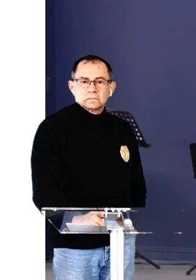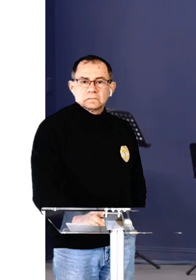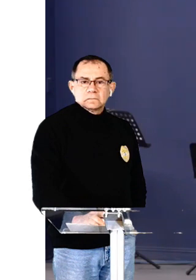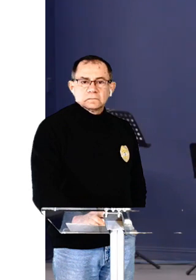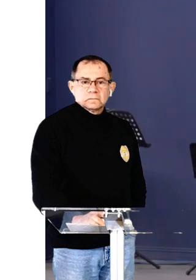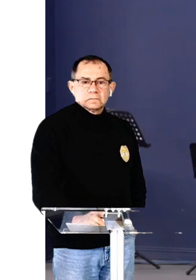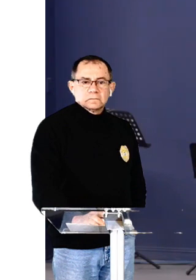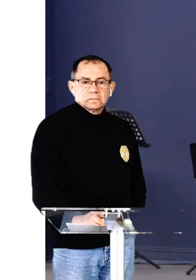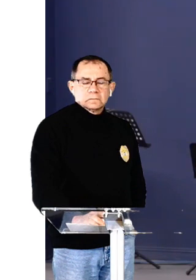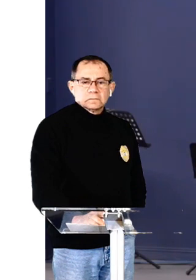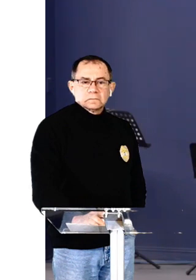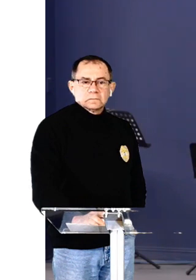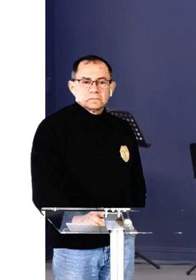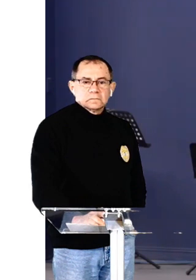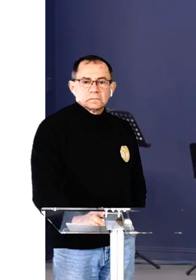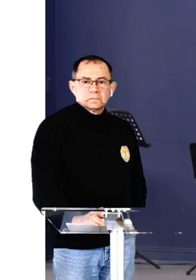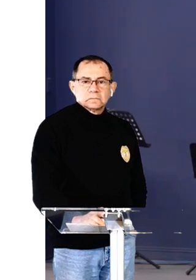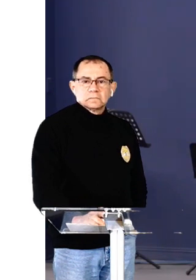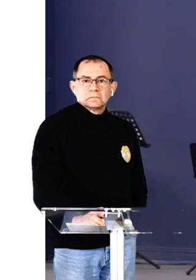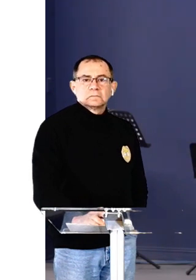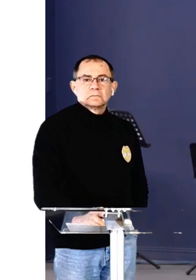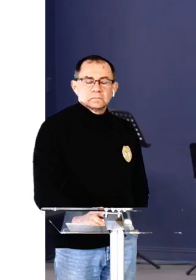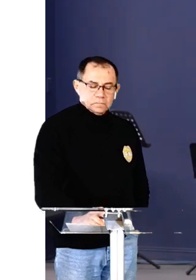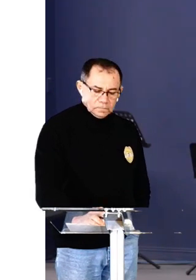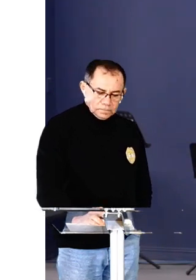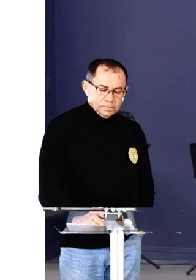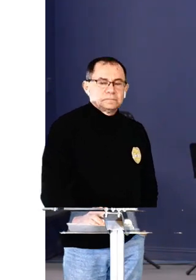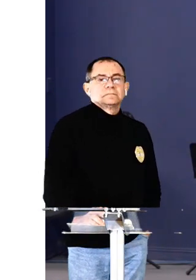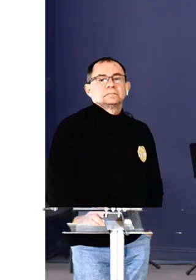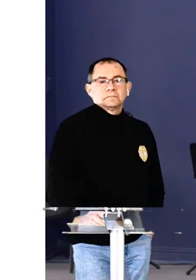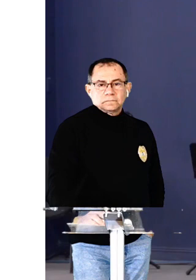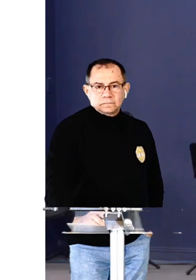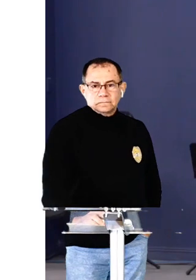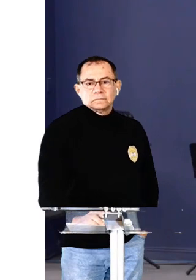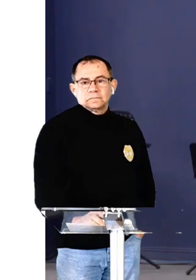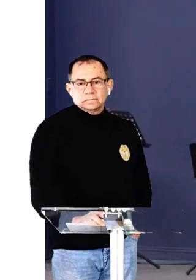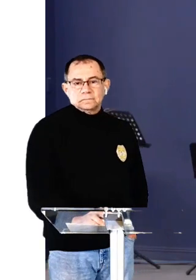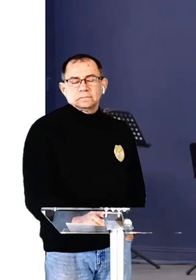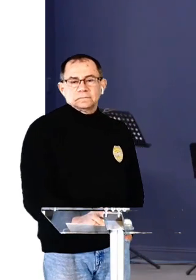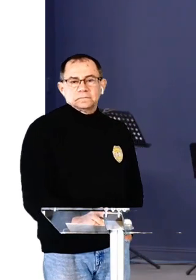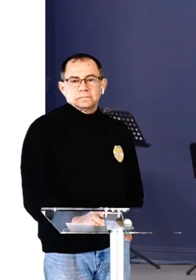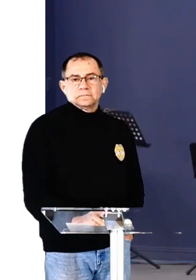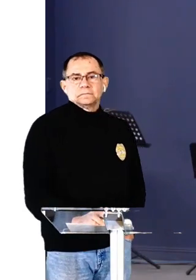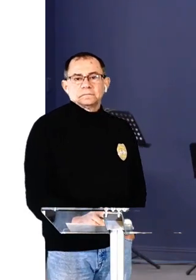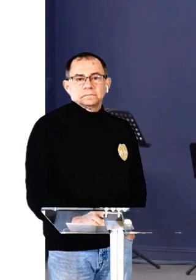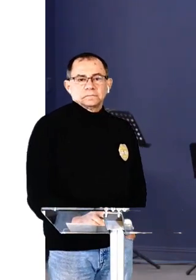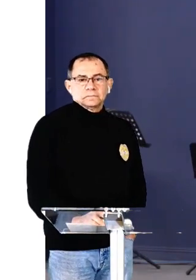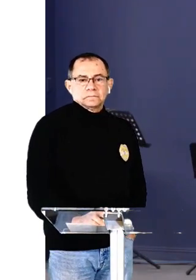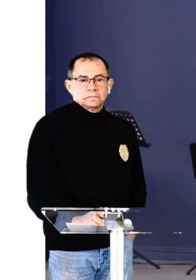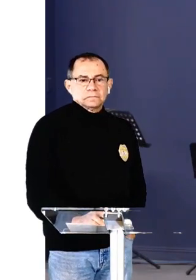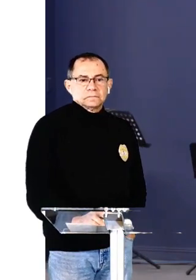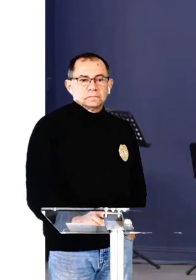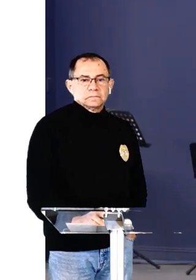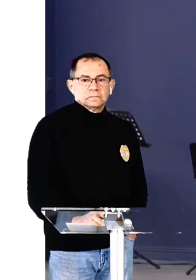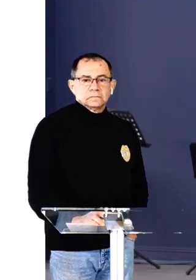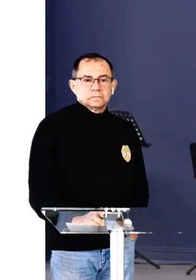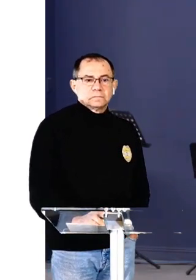que lleva por nombre Liberando con Conocimiento y Poder. Amén.